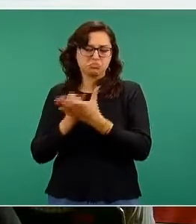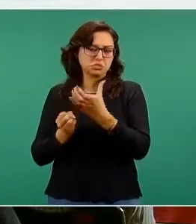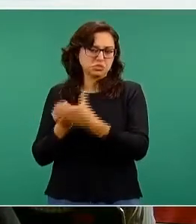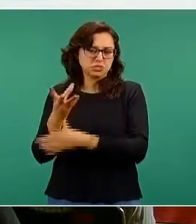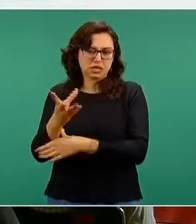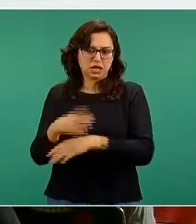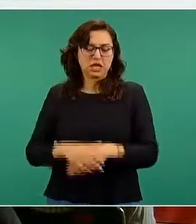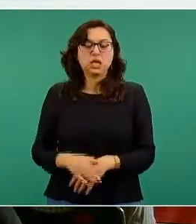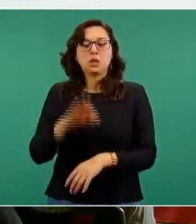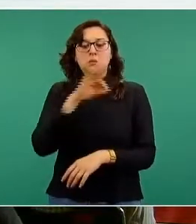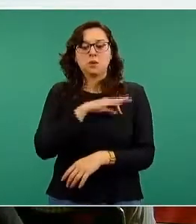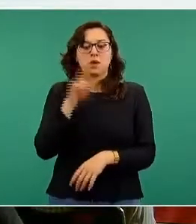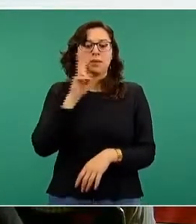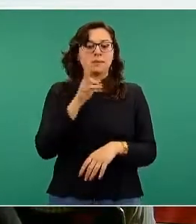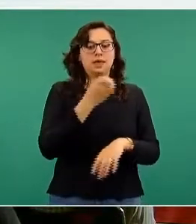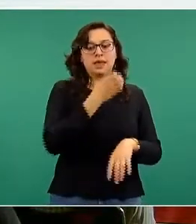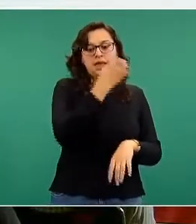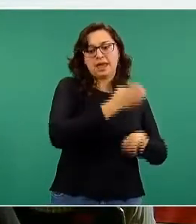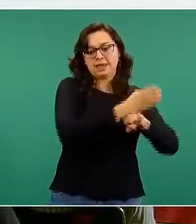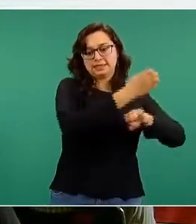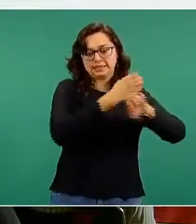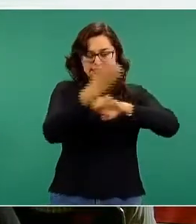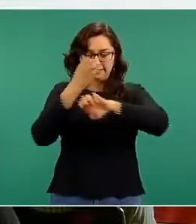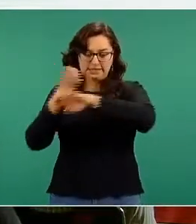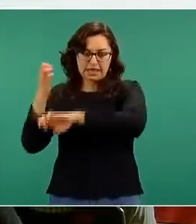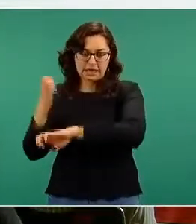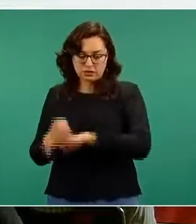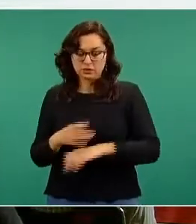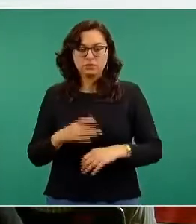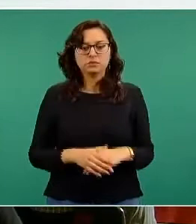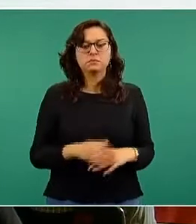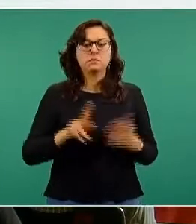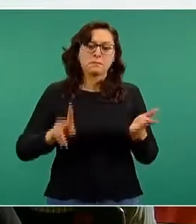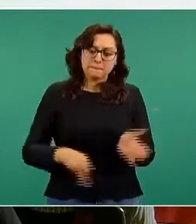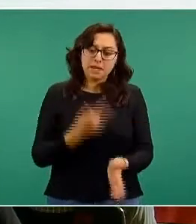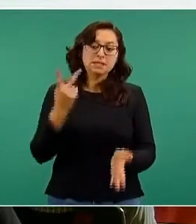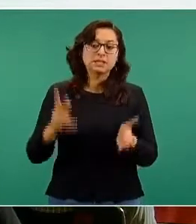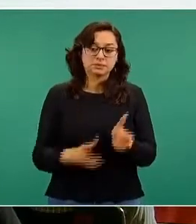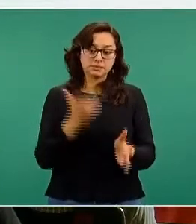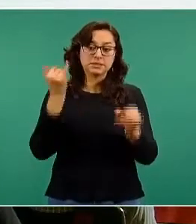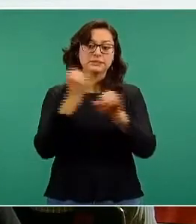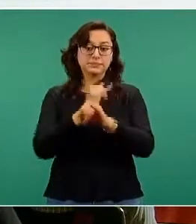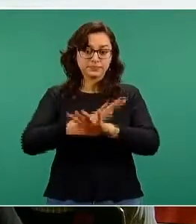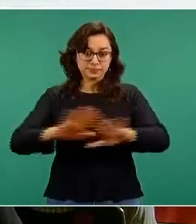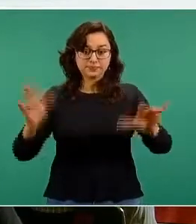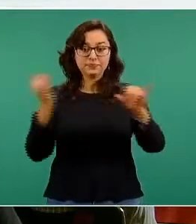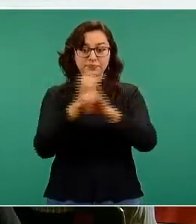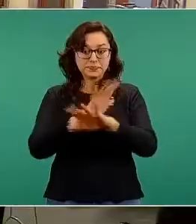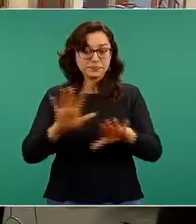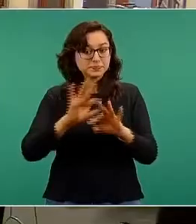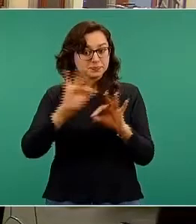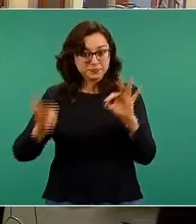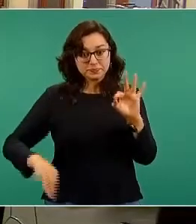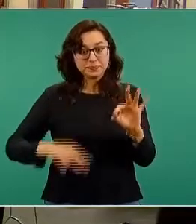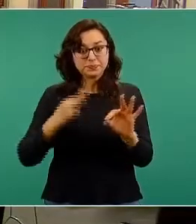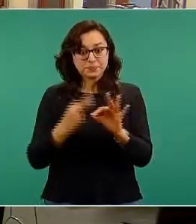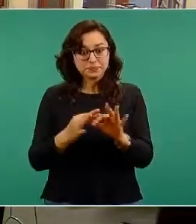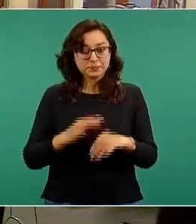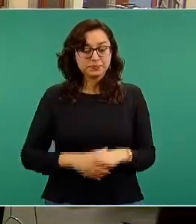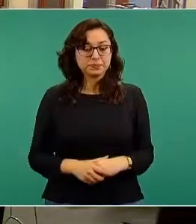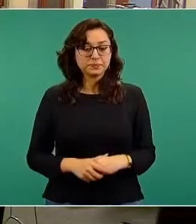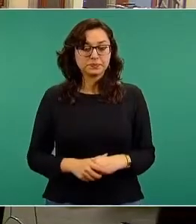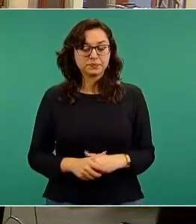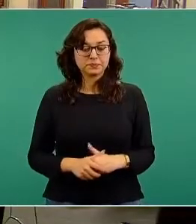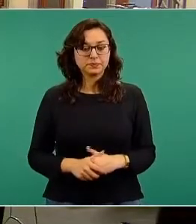se ve la distribución por entidad federativa y la estaremos anunciando todos los días. Es la última, me parece. Una más.